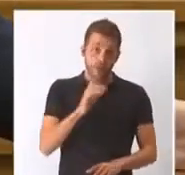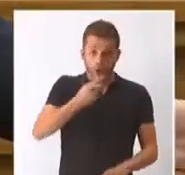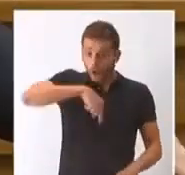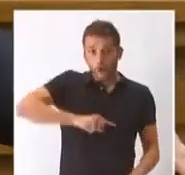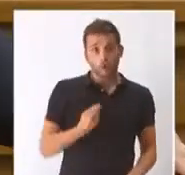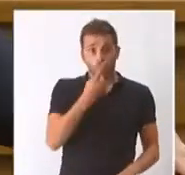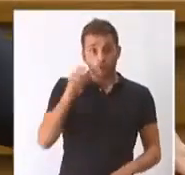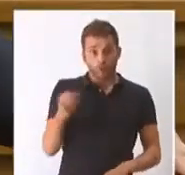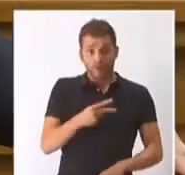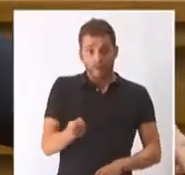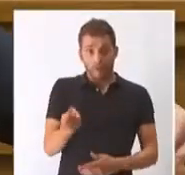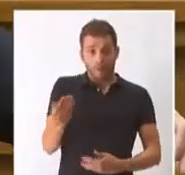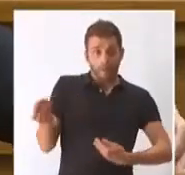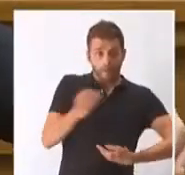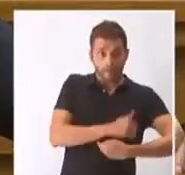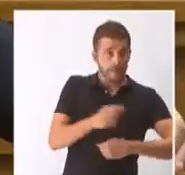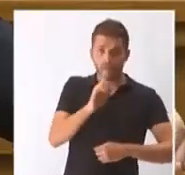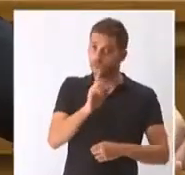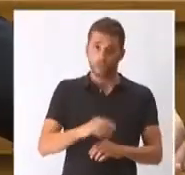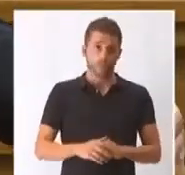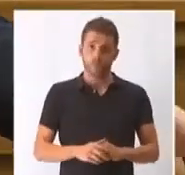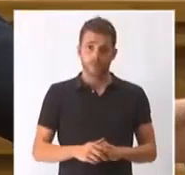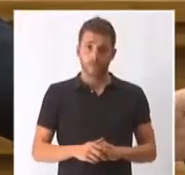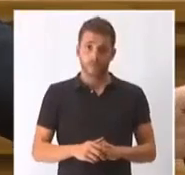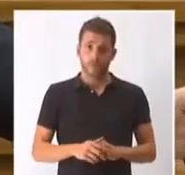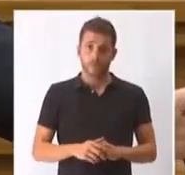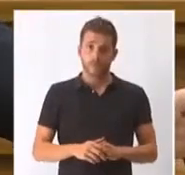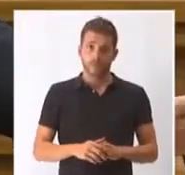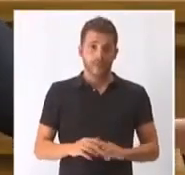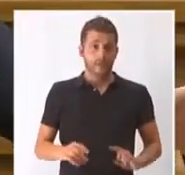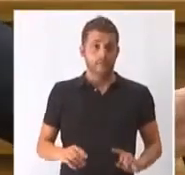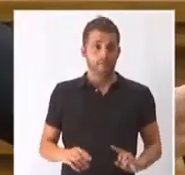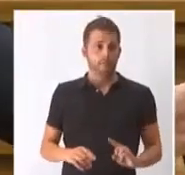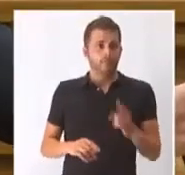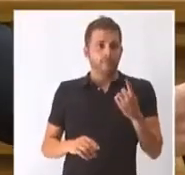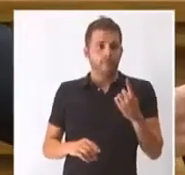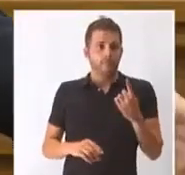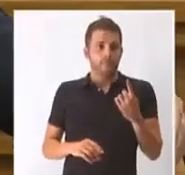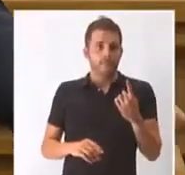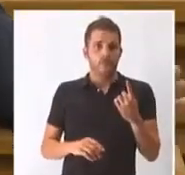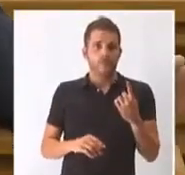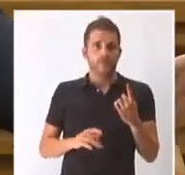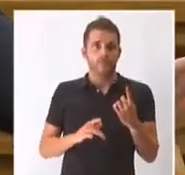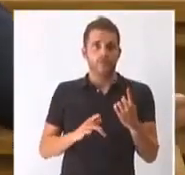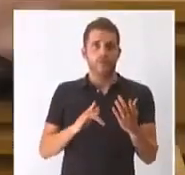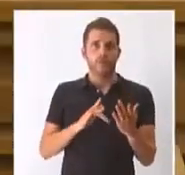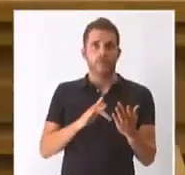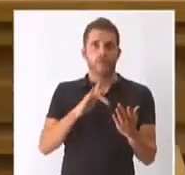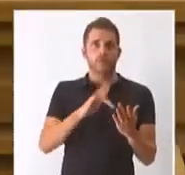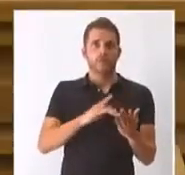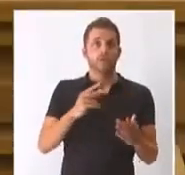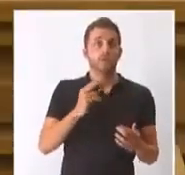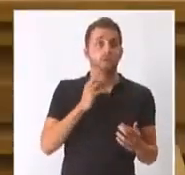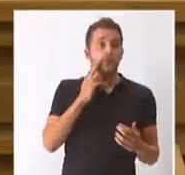compensación primero es el chocolate del loro el chocolate el dolor que nos es de verdad de dónde ha venido lo del